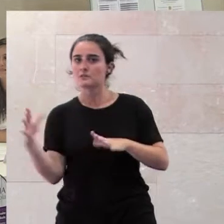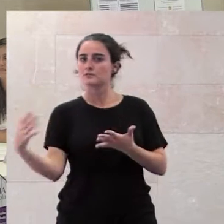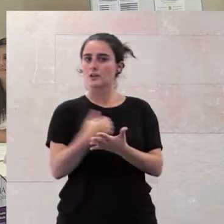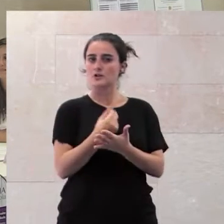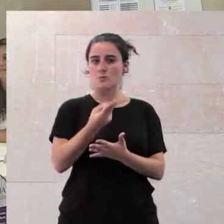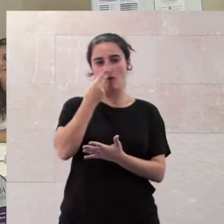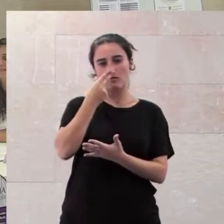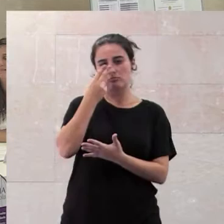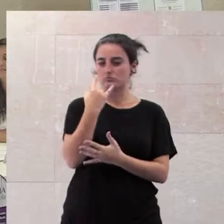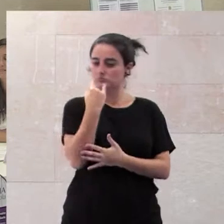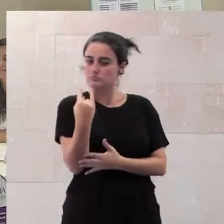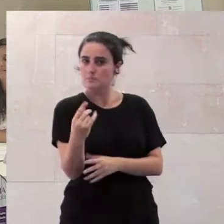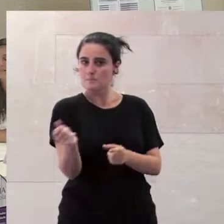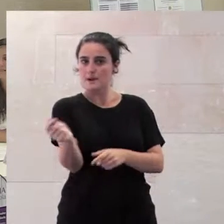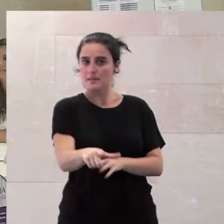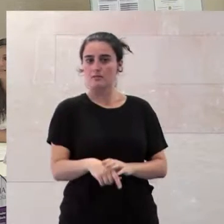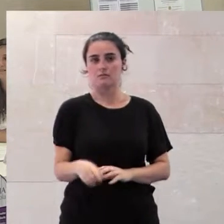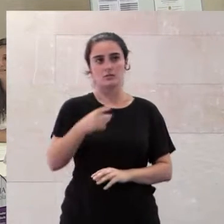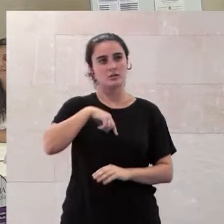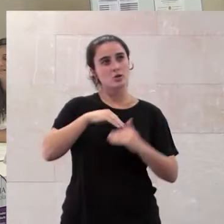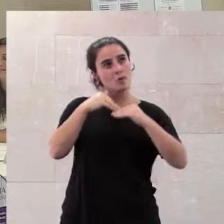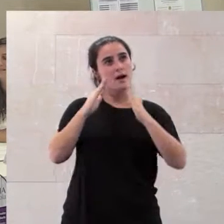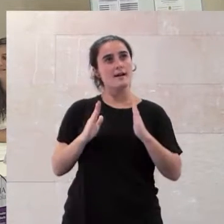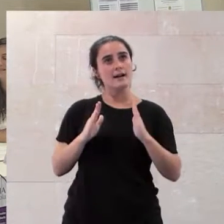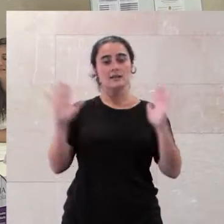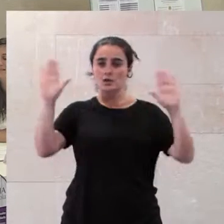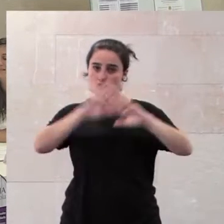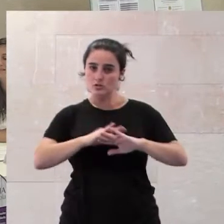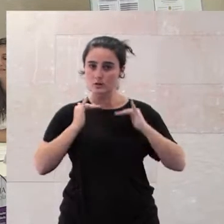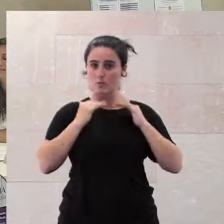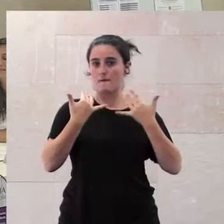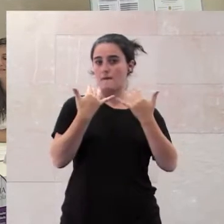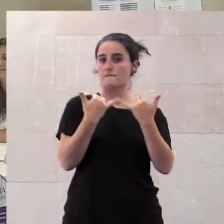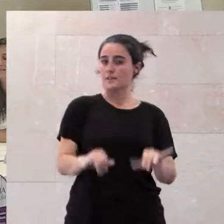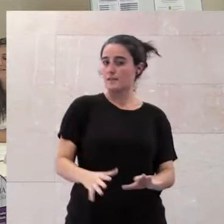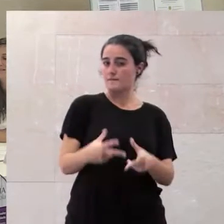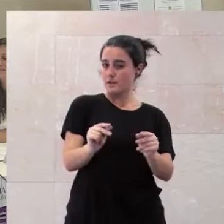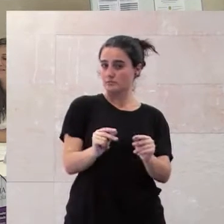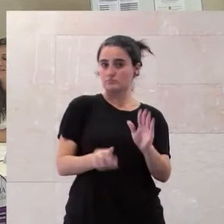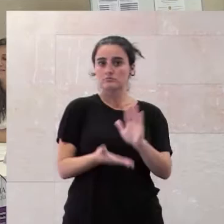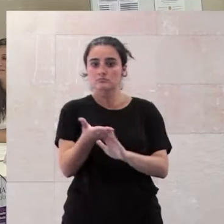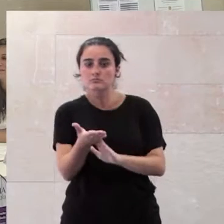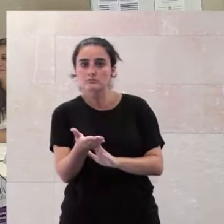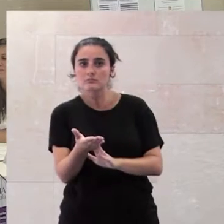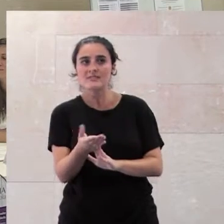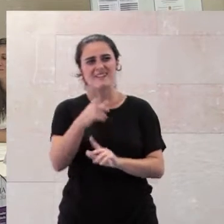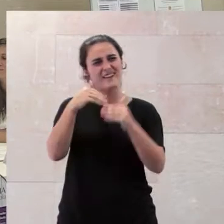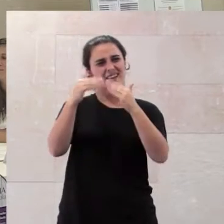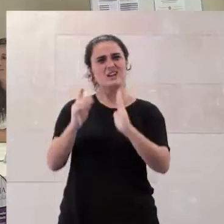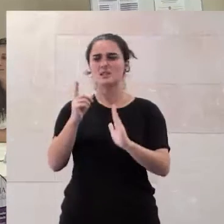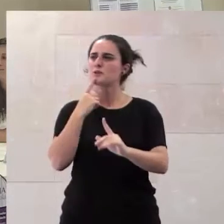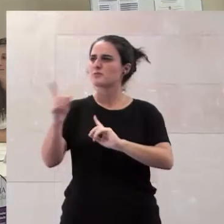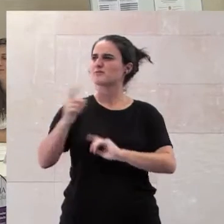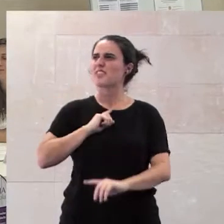¿no? Que tenían que ver con cómo nos sentíamos cuando íbamos a casa de noche volviendo de fiesta, con los mensajes que nos transmitían también en casa y en otros